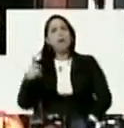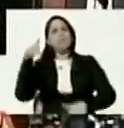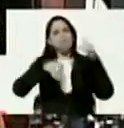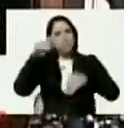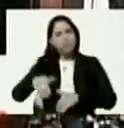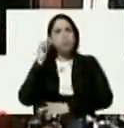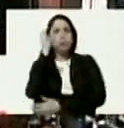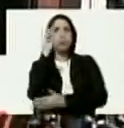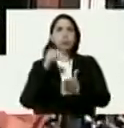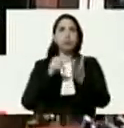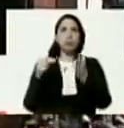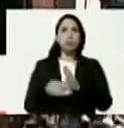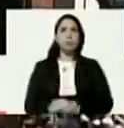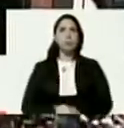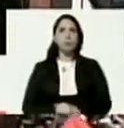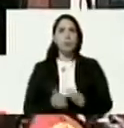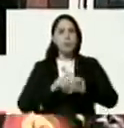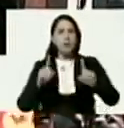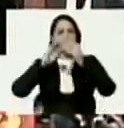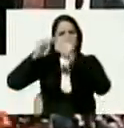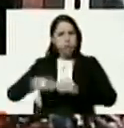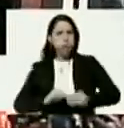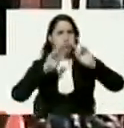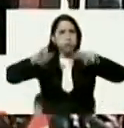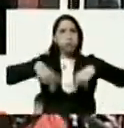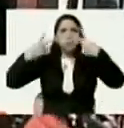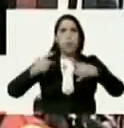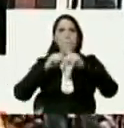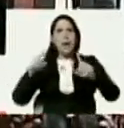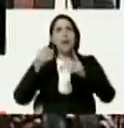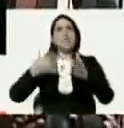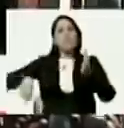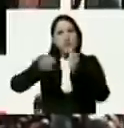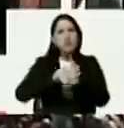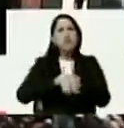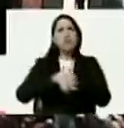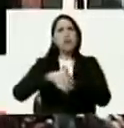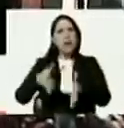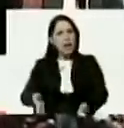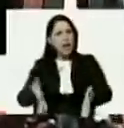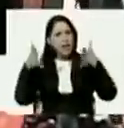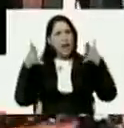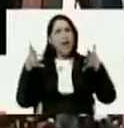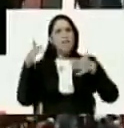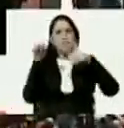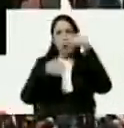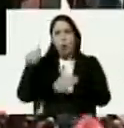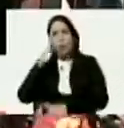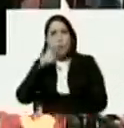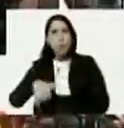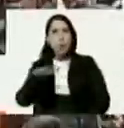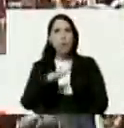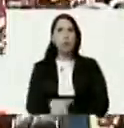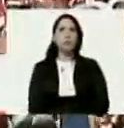de la Asamblea Nacional para renovarla, para recuperarla, para ganarla con los votos del pueblo.